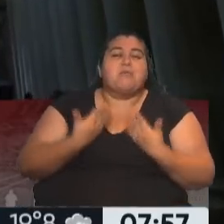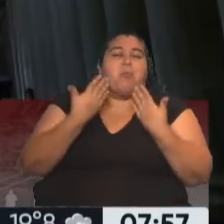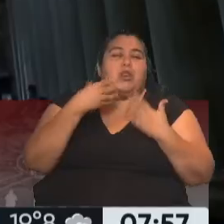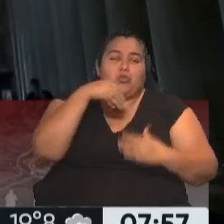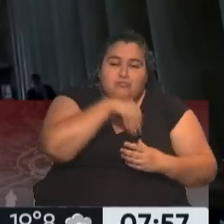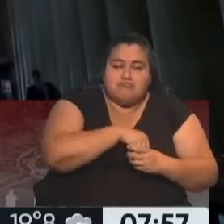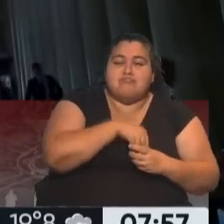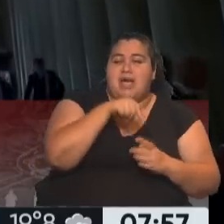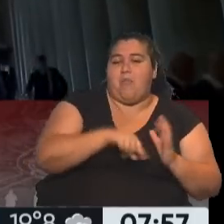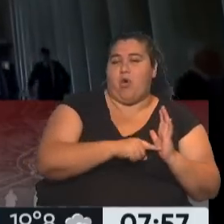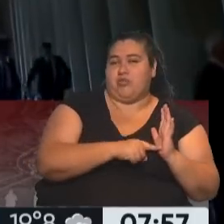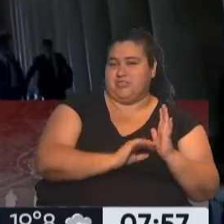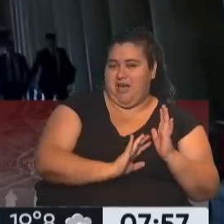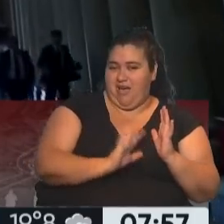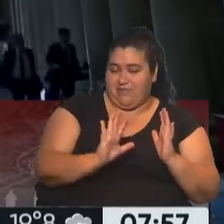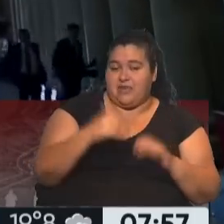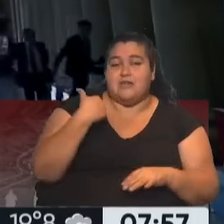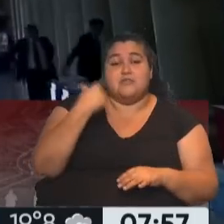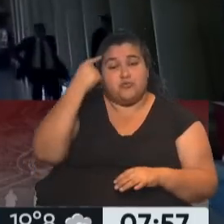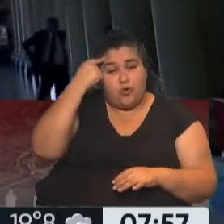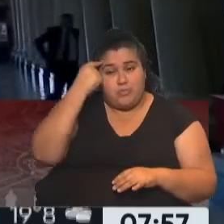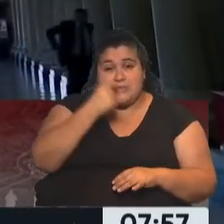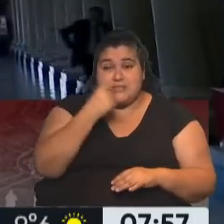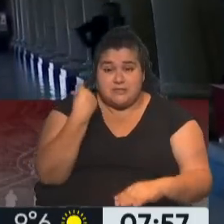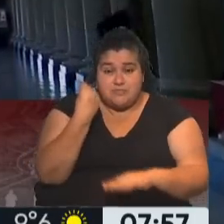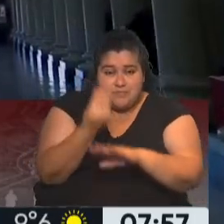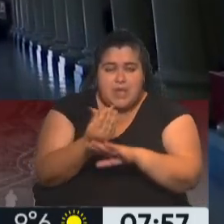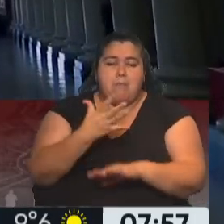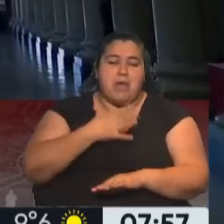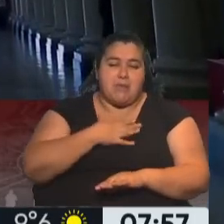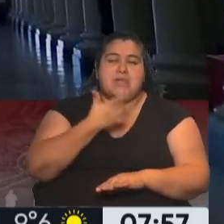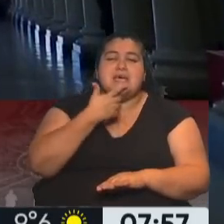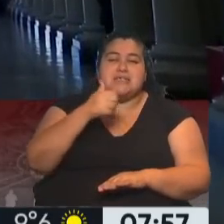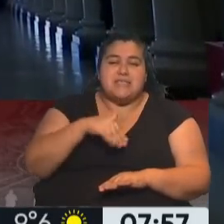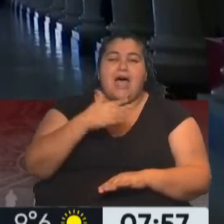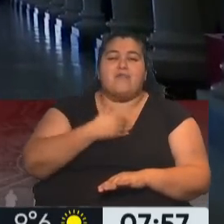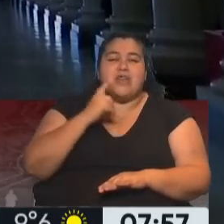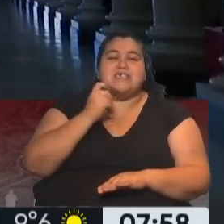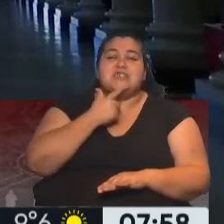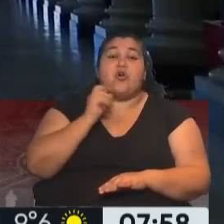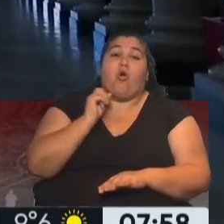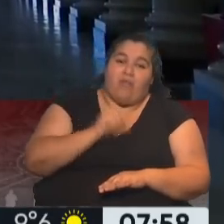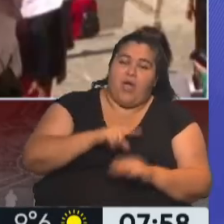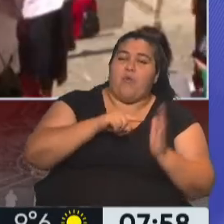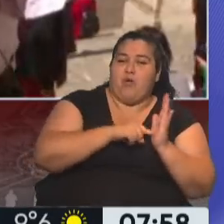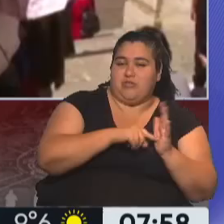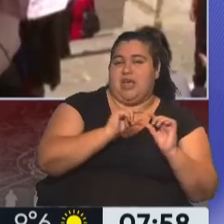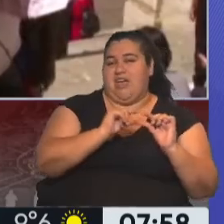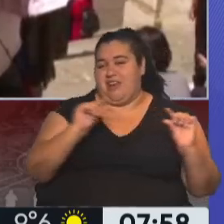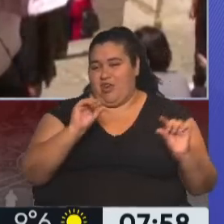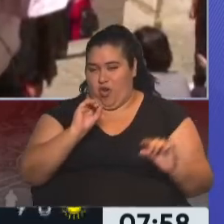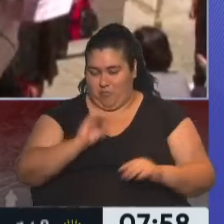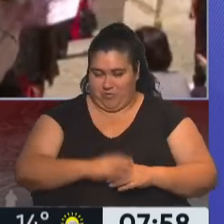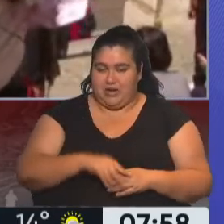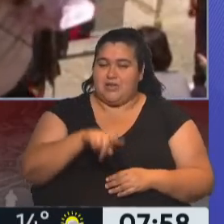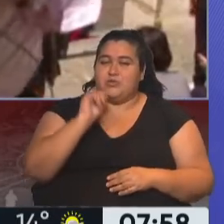Nada es casualidad, ¿no? Es más, yo creo que el día que lo elijan será San Francisco de Buenos Aires. Exacto. Bueno, volvemos con Alejandro Empiezo Puertas. yo A ver ahora. también. Vamos. Ese es un